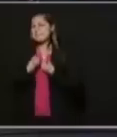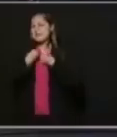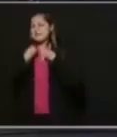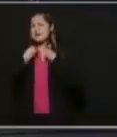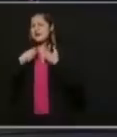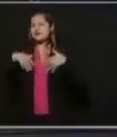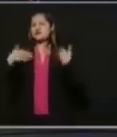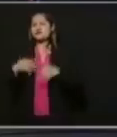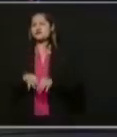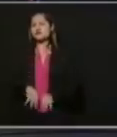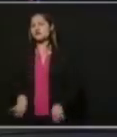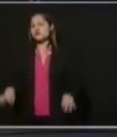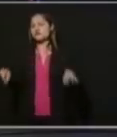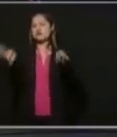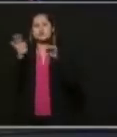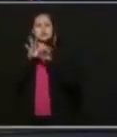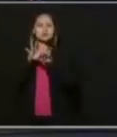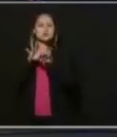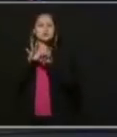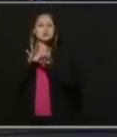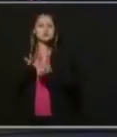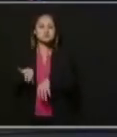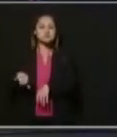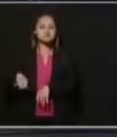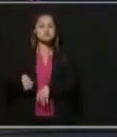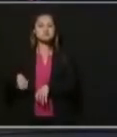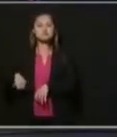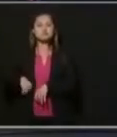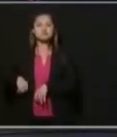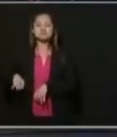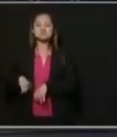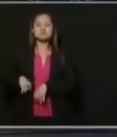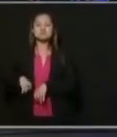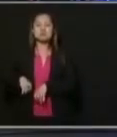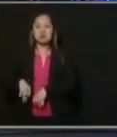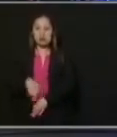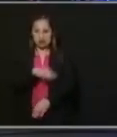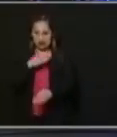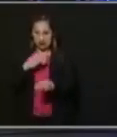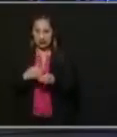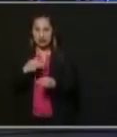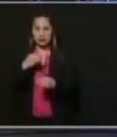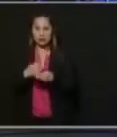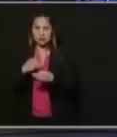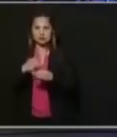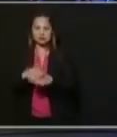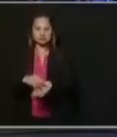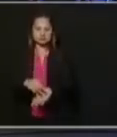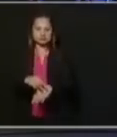interesantes. Estamos ante un momento estelar